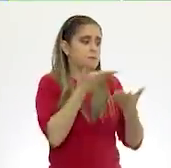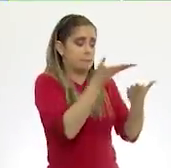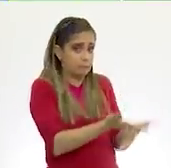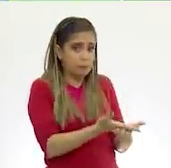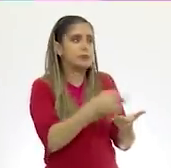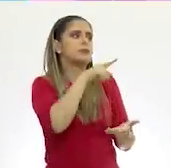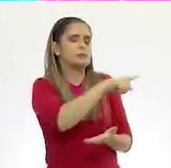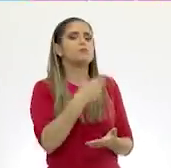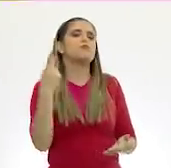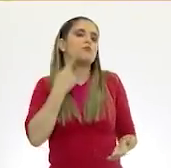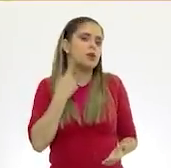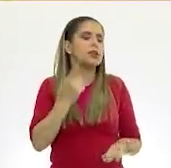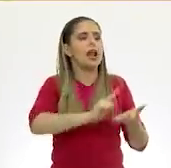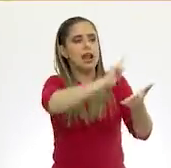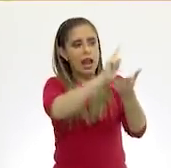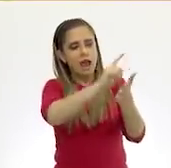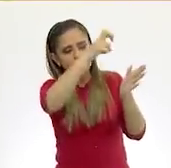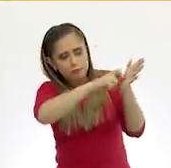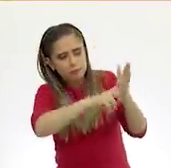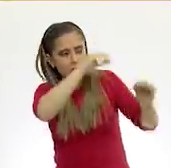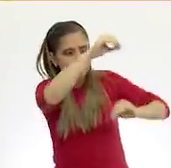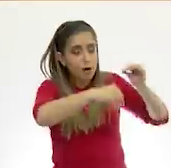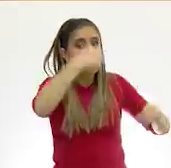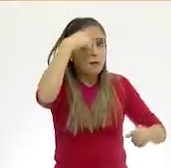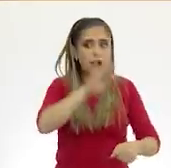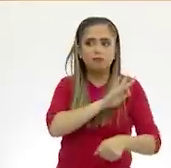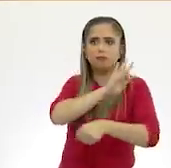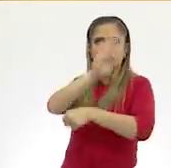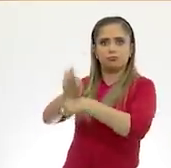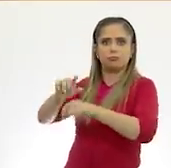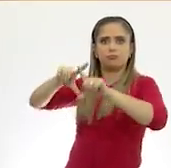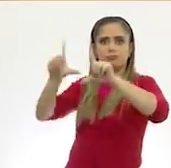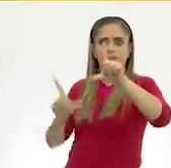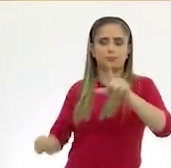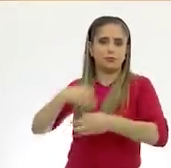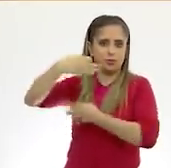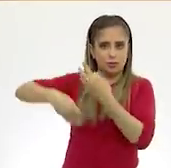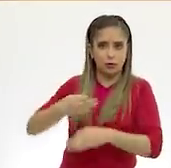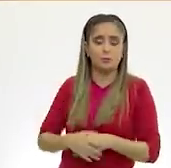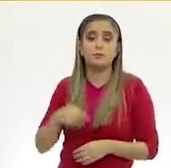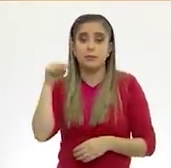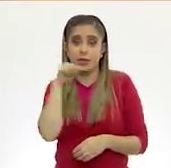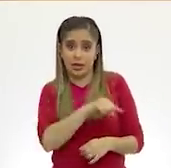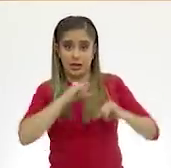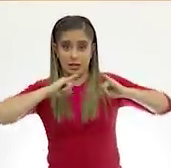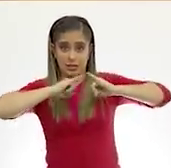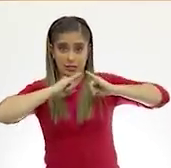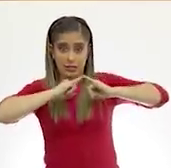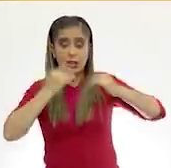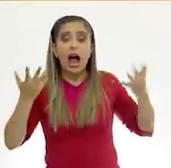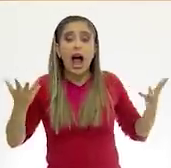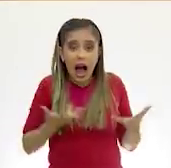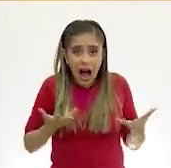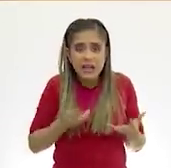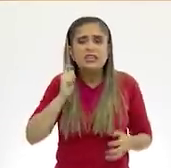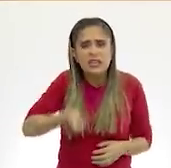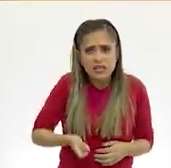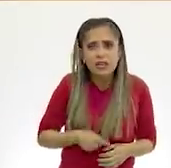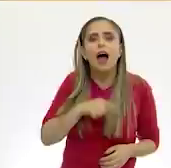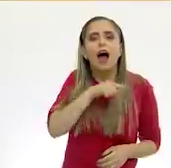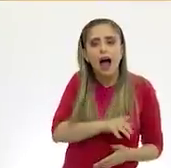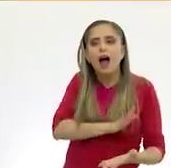y administrativas. Claro, y ya tengo entendido que ese instituto realiza censos de población y